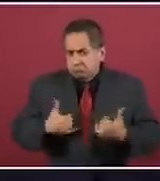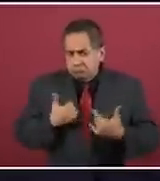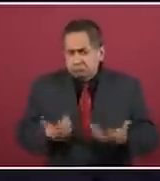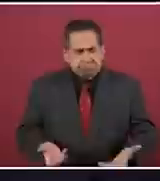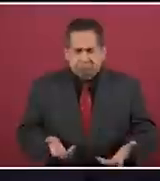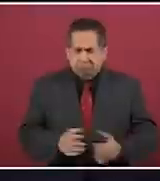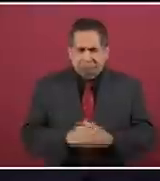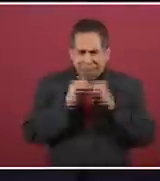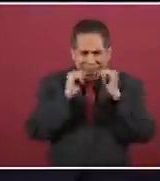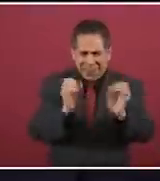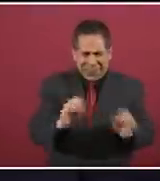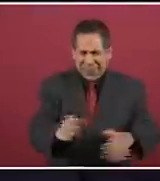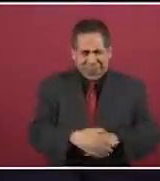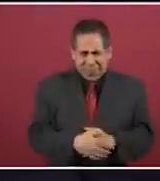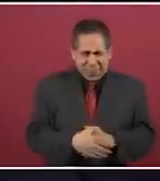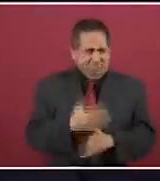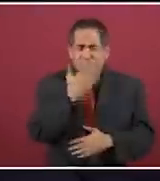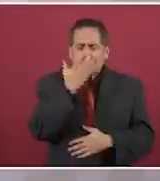Nada.